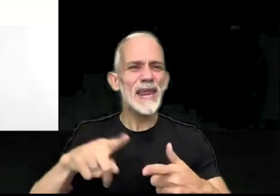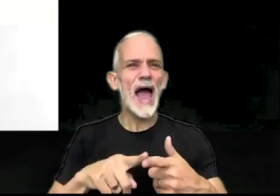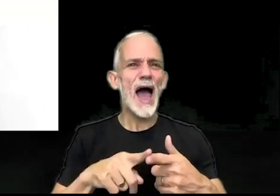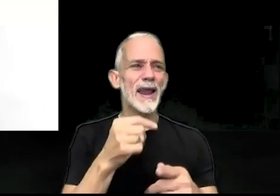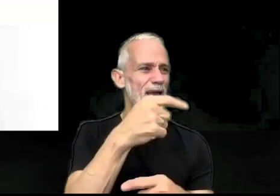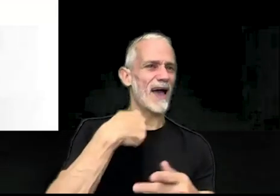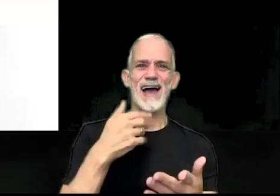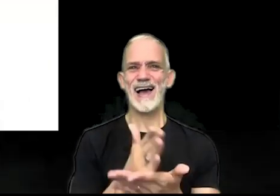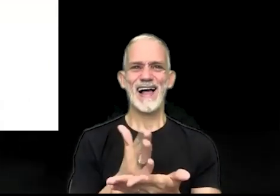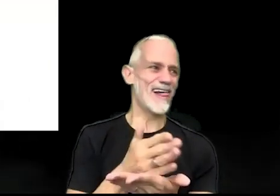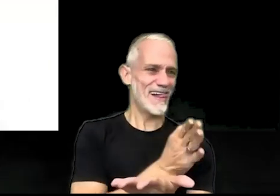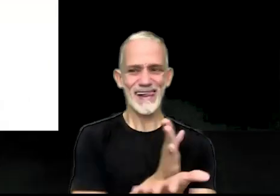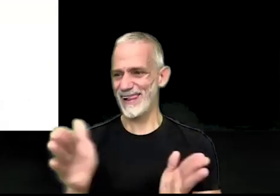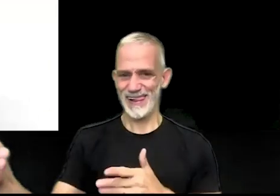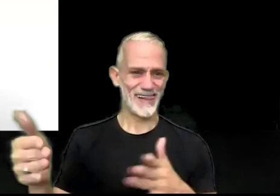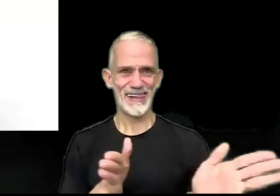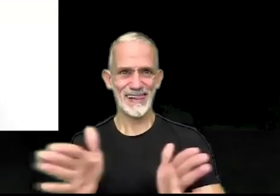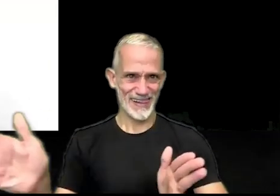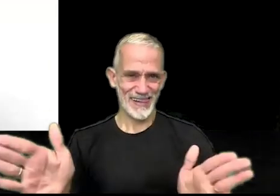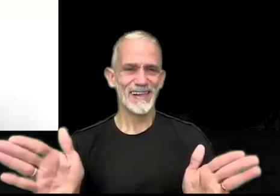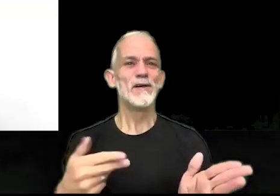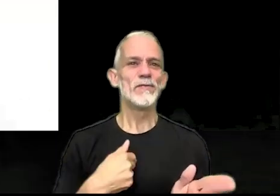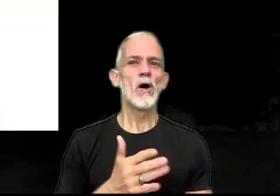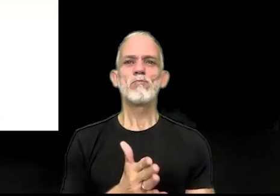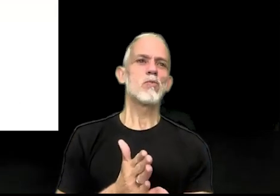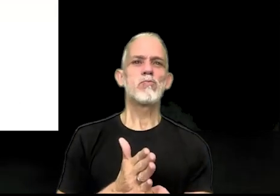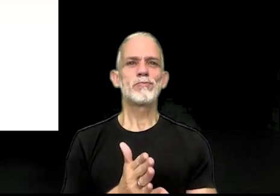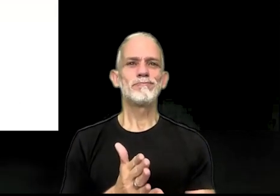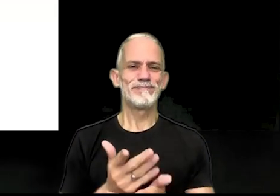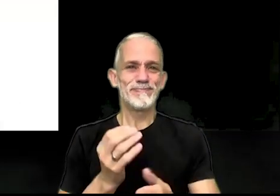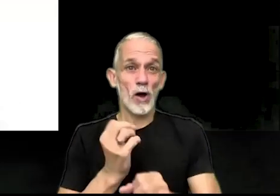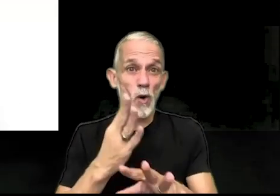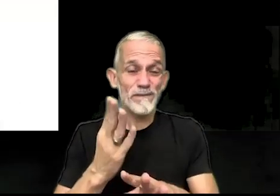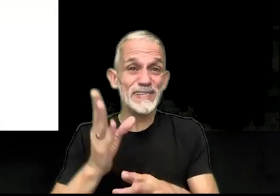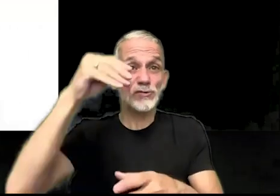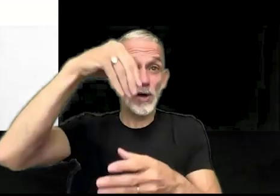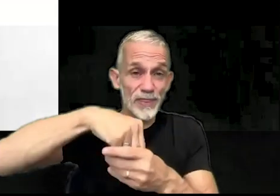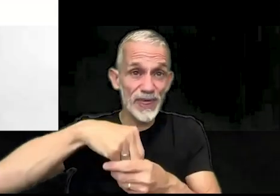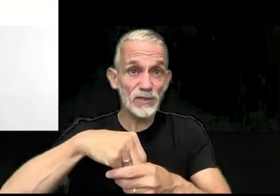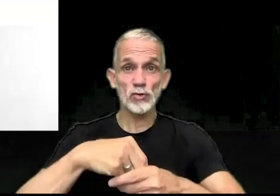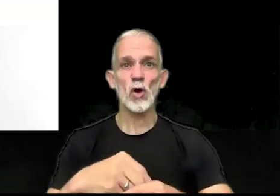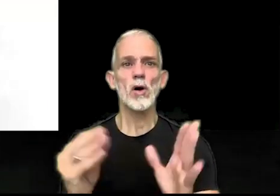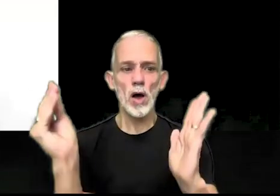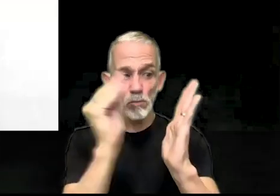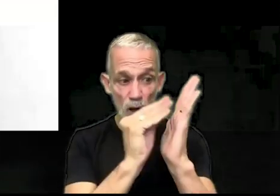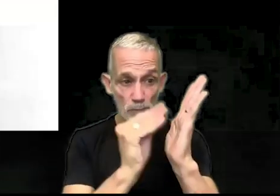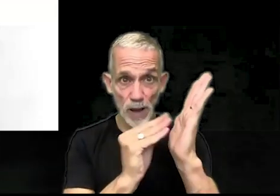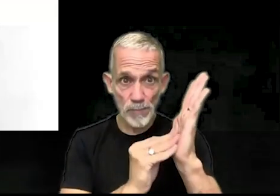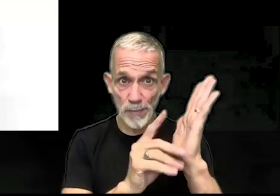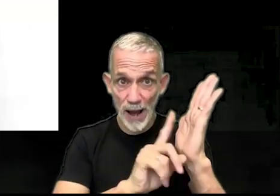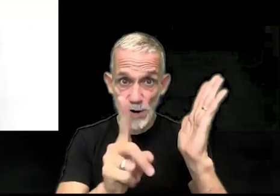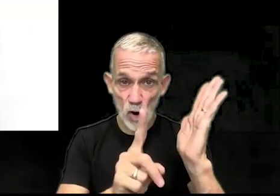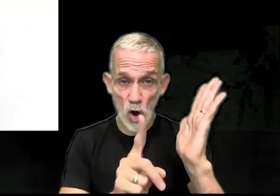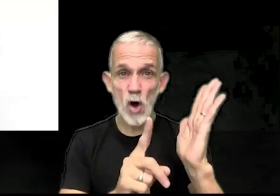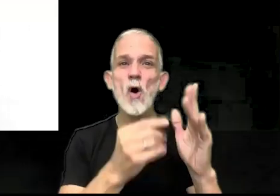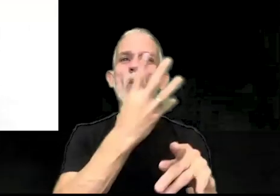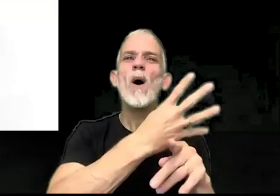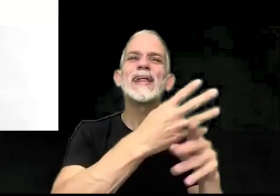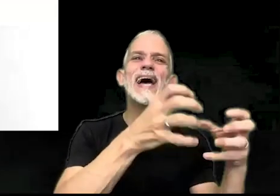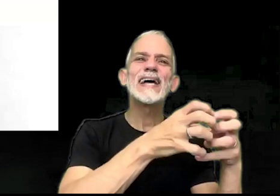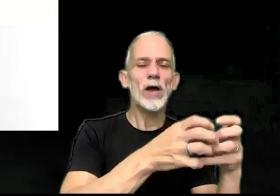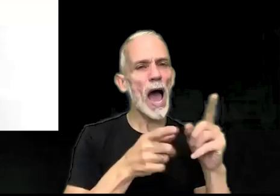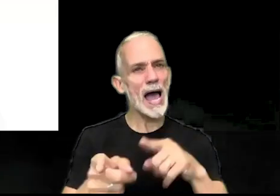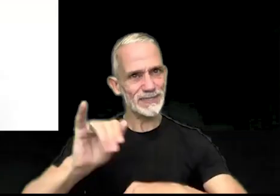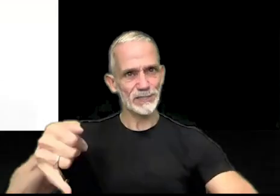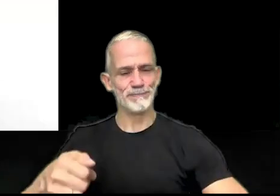toda aquella profesión o oficio que no se encuentre expresamente incluida en la cuarta